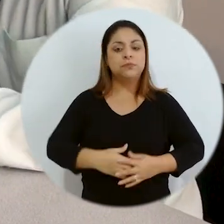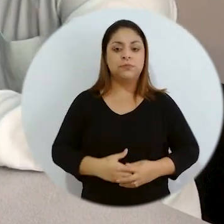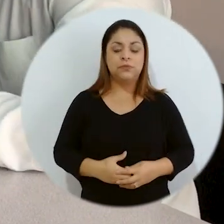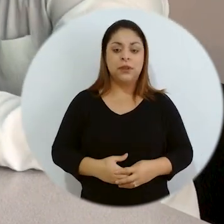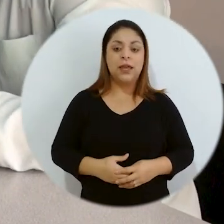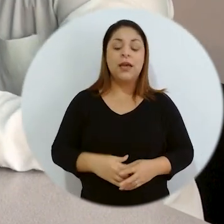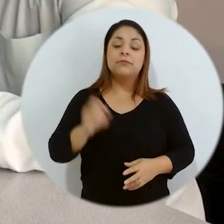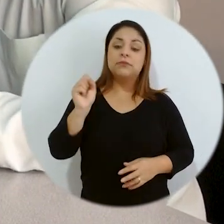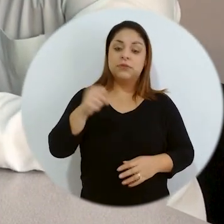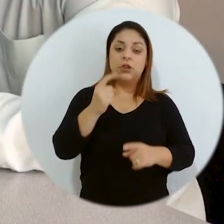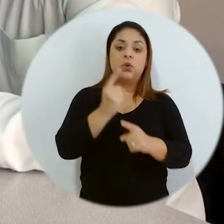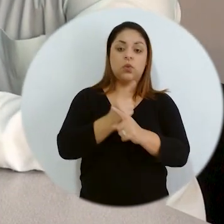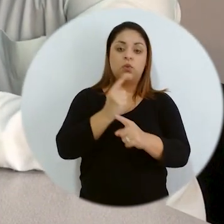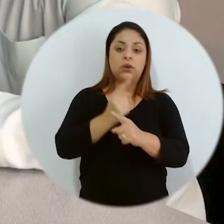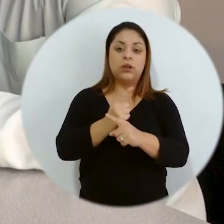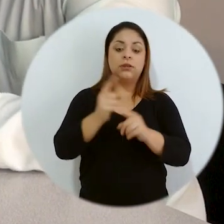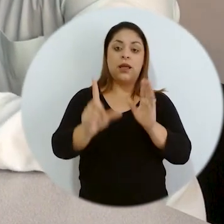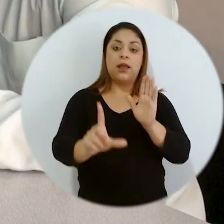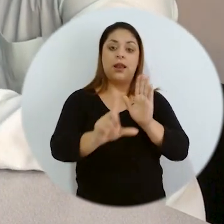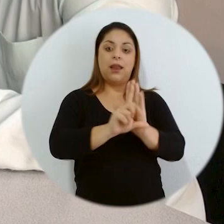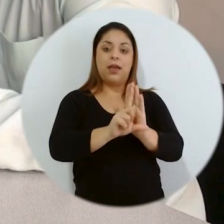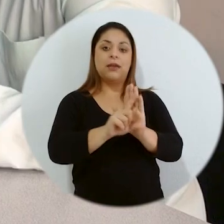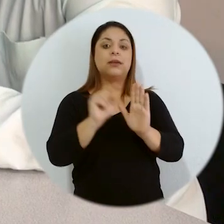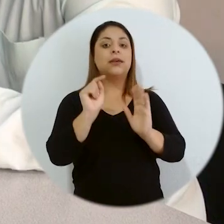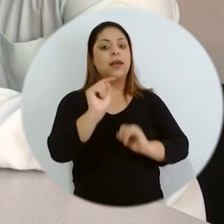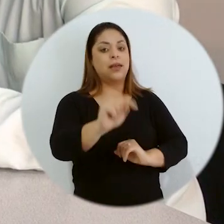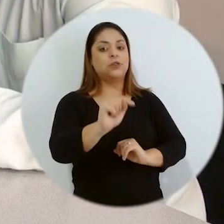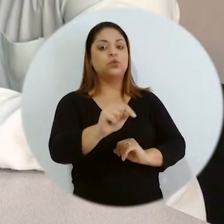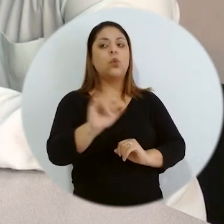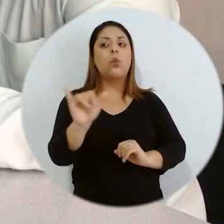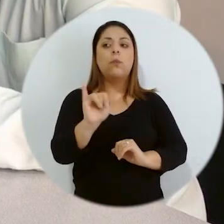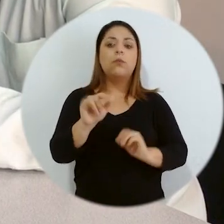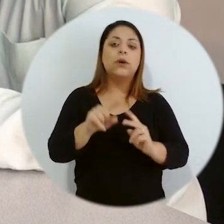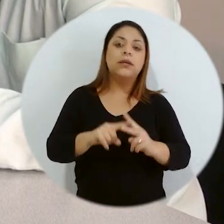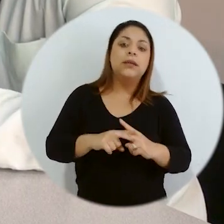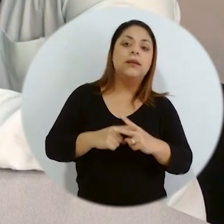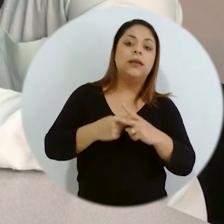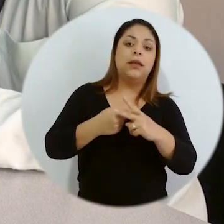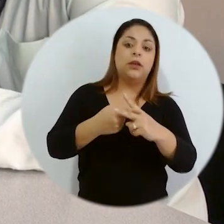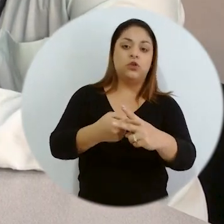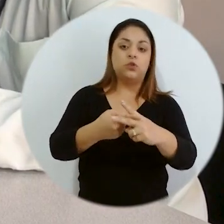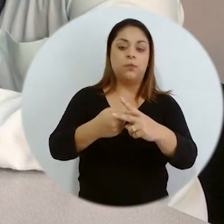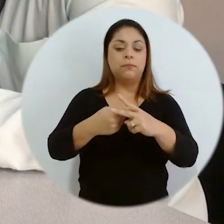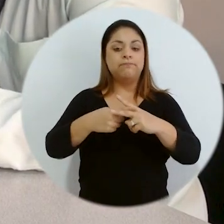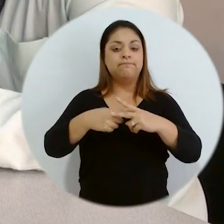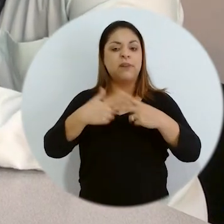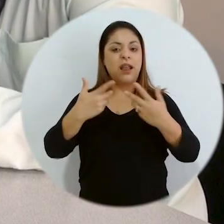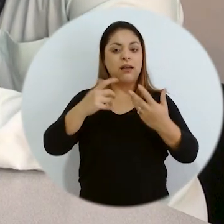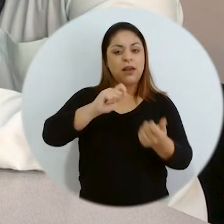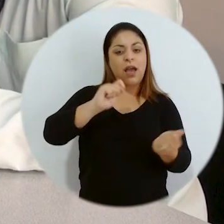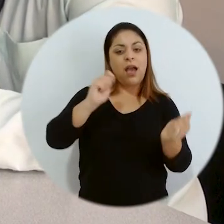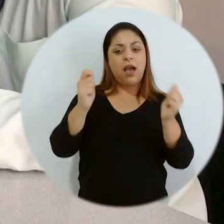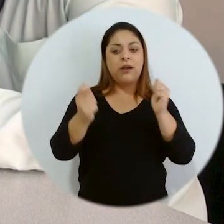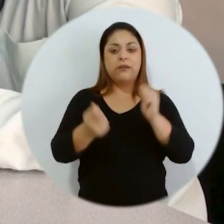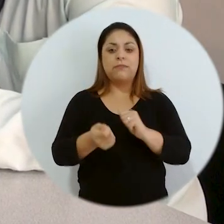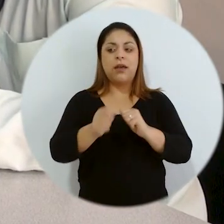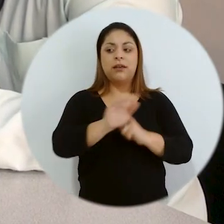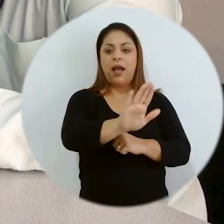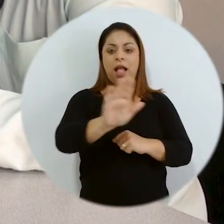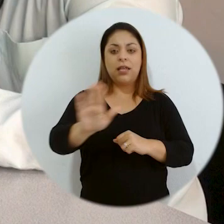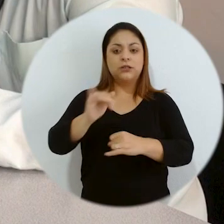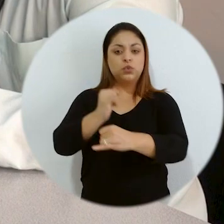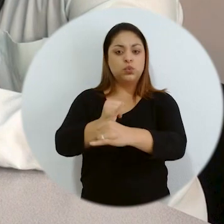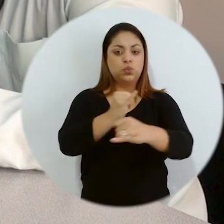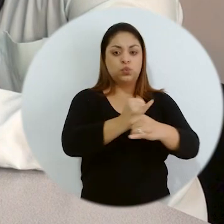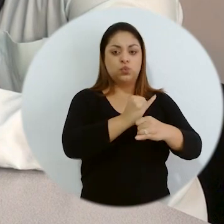lo ves? Bueno, como bien lo dice la normativa, ¿verdad? Pues es un parámetro, ¿verdad? Para empezar a hacer esos cambios a nivel institucional